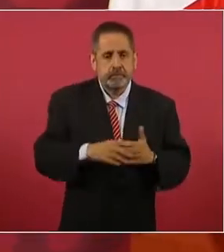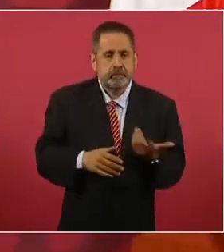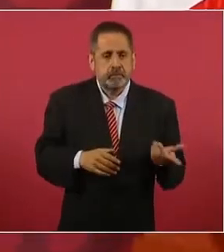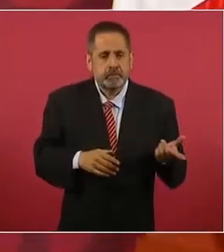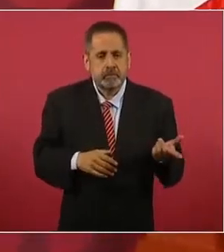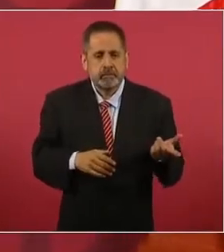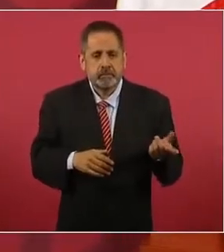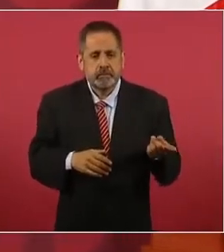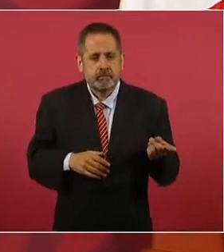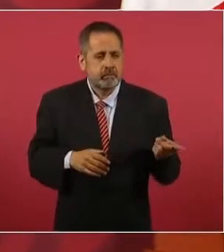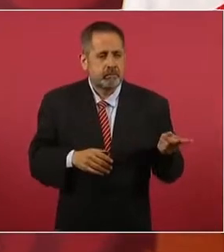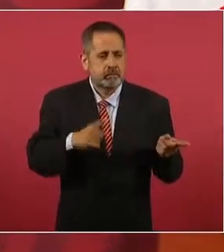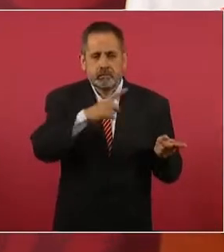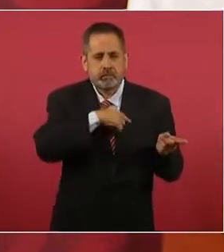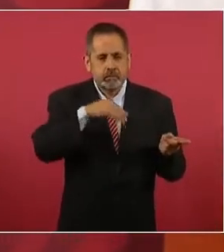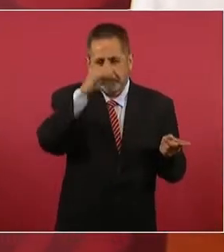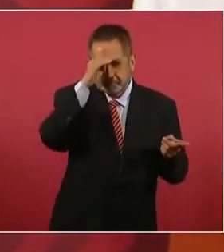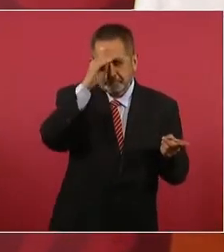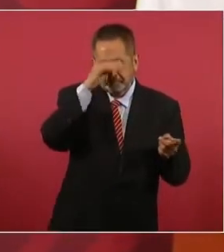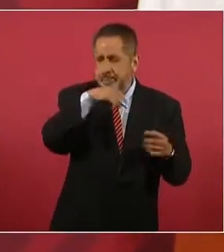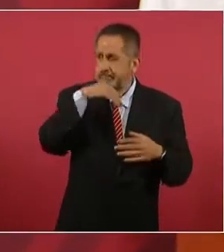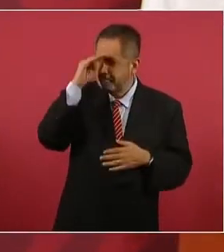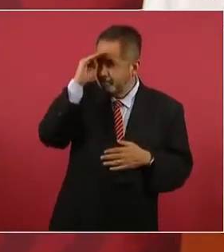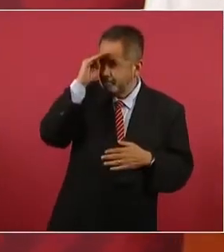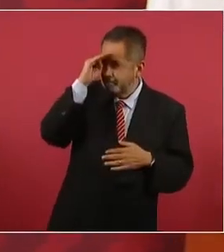prever el daño que iba a causar